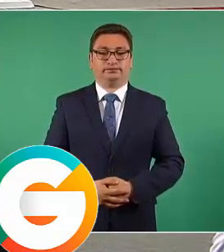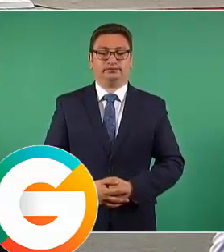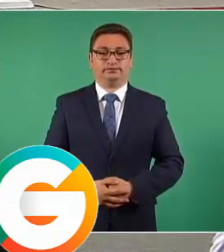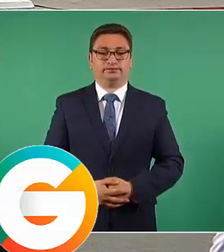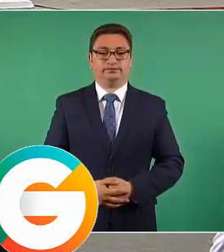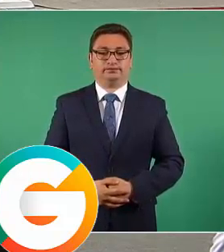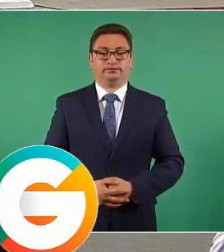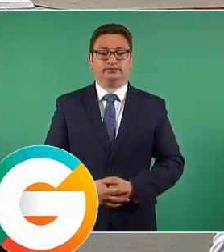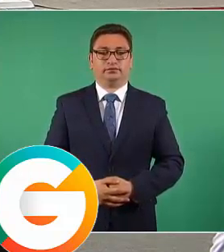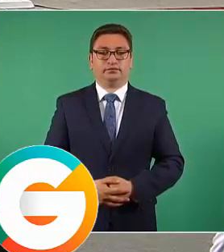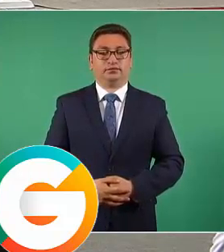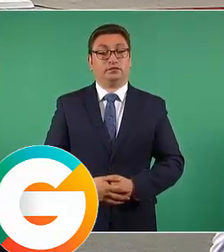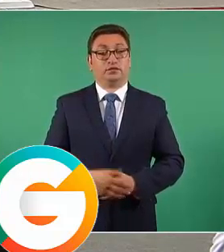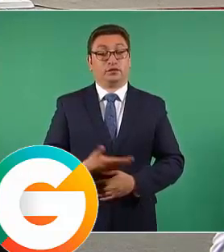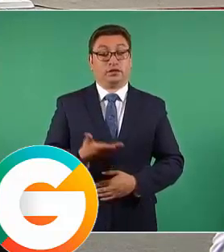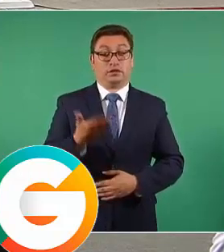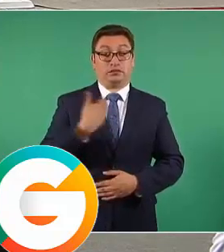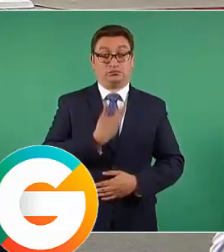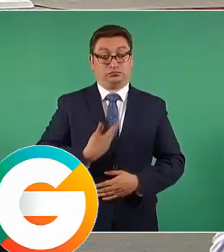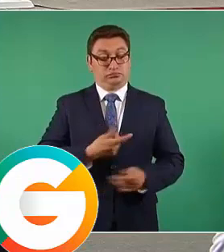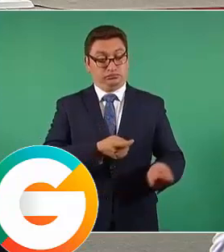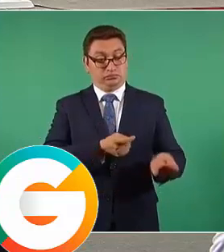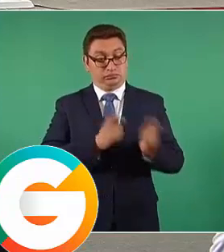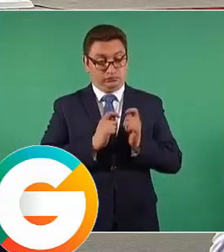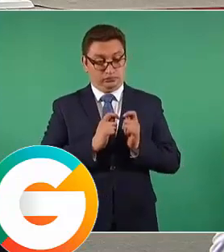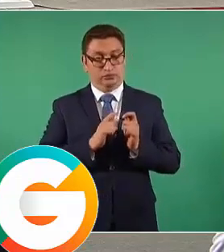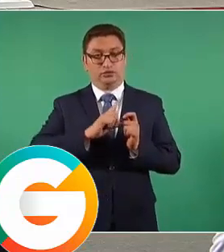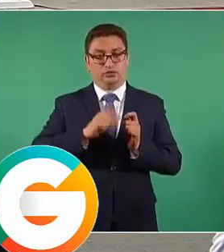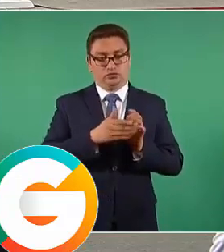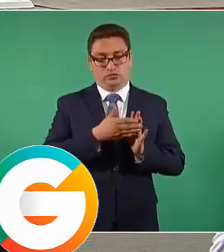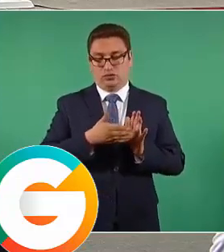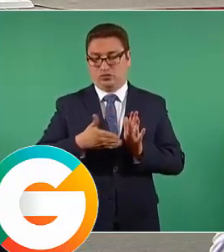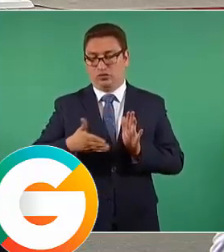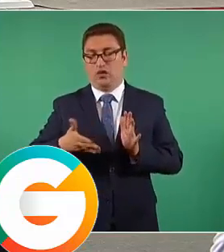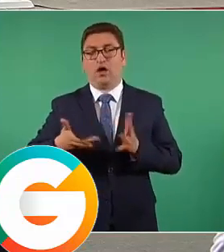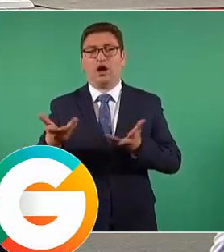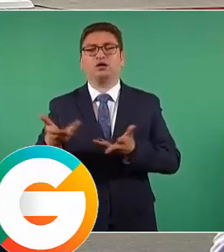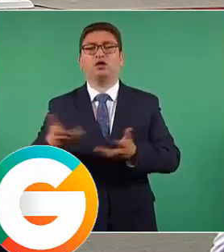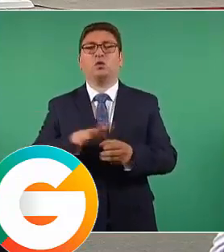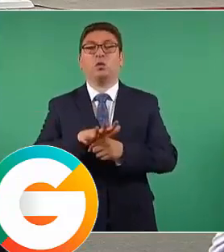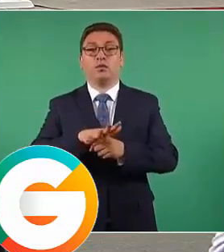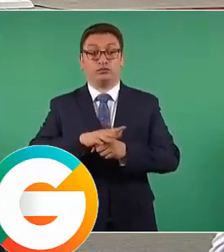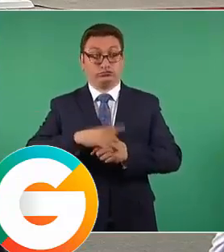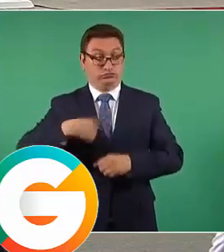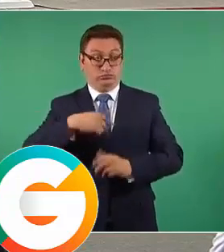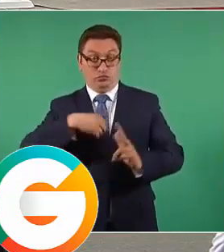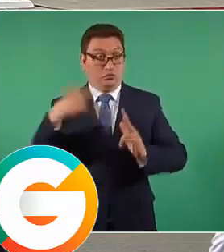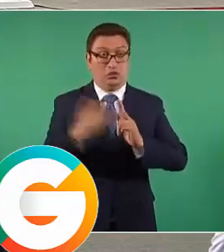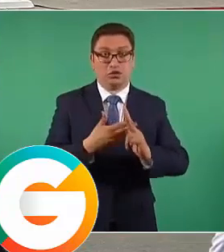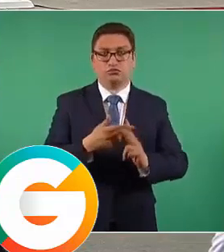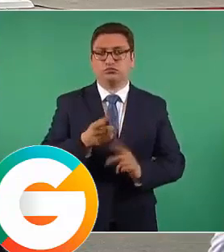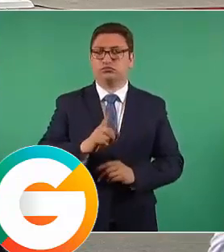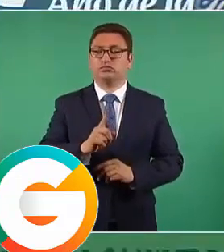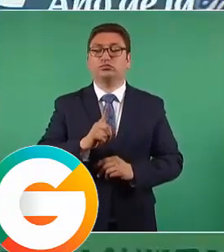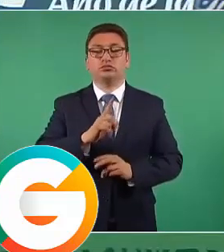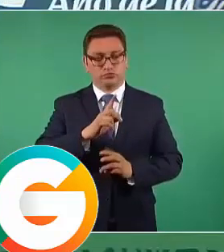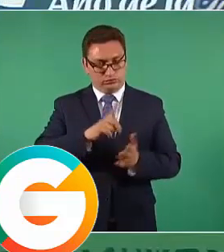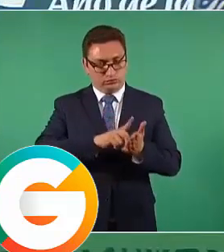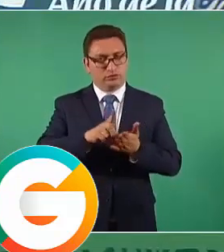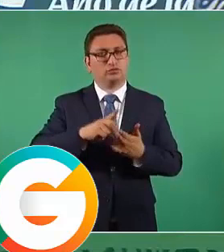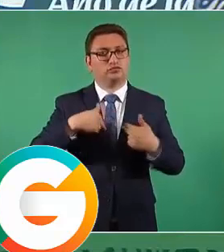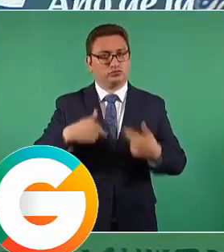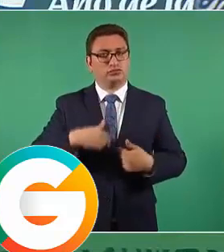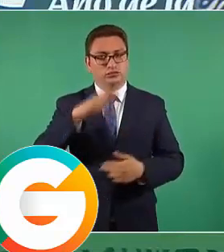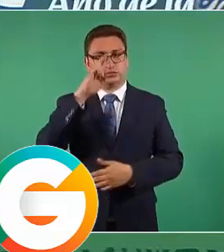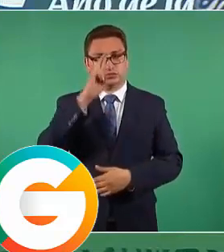y qué hemos hecho sin el mátalos en caliente, respetando derechos humanos.